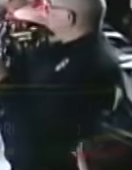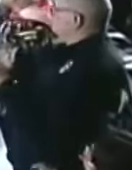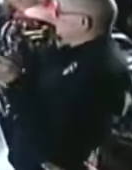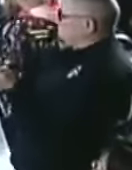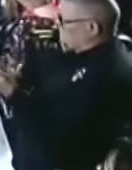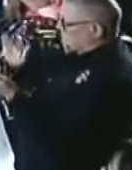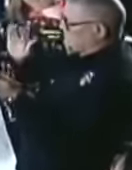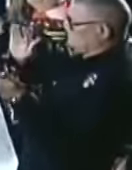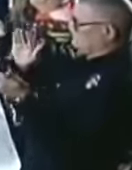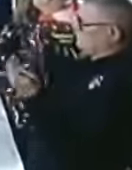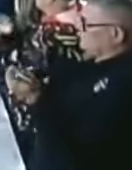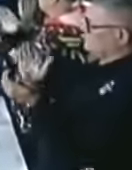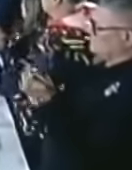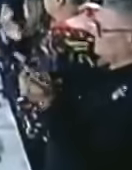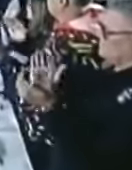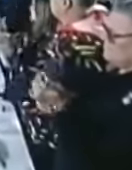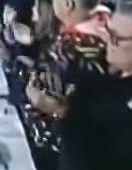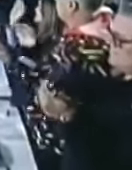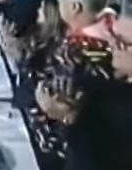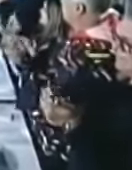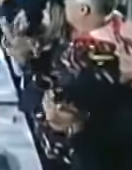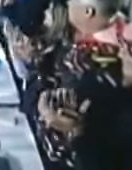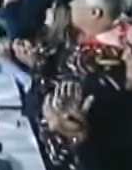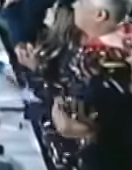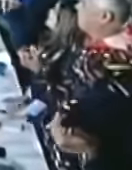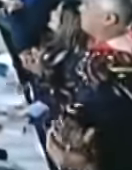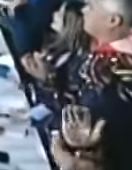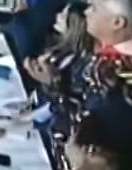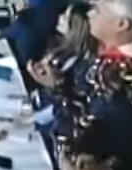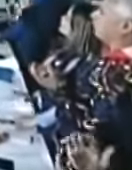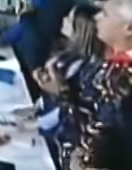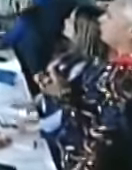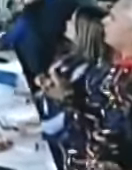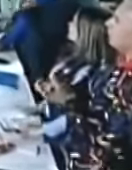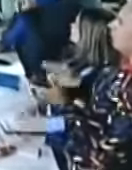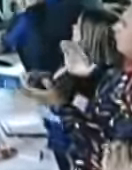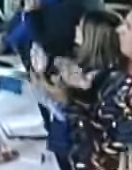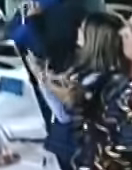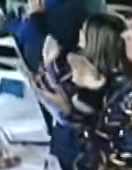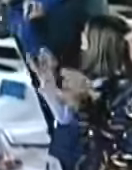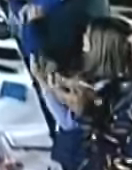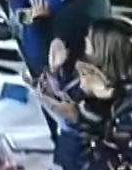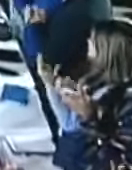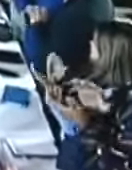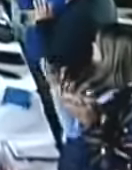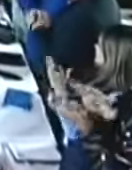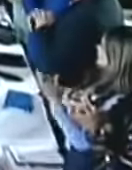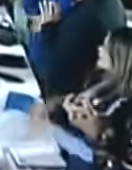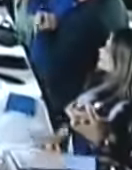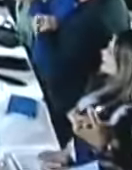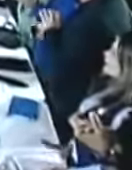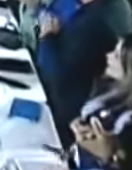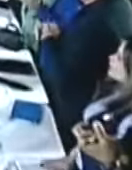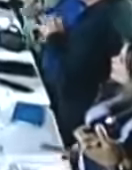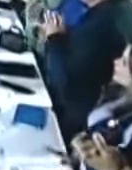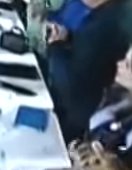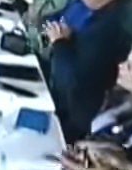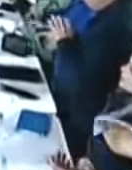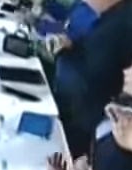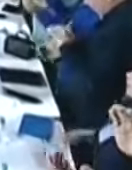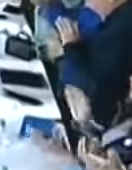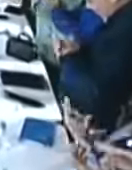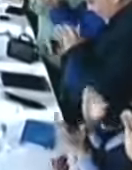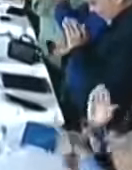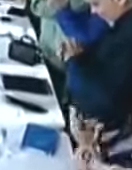Así lo ha dado a conocer el presidente constitucional de la República Bolivariana de Venezuela, justamente ya